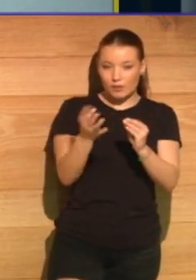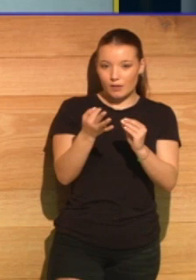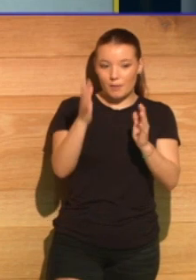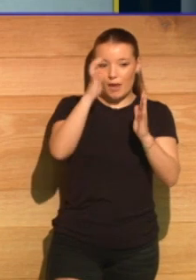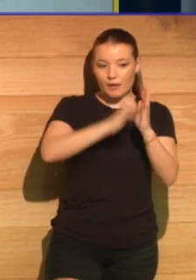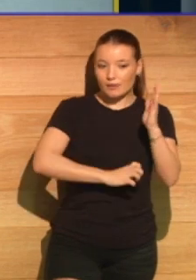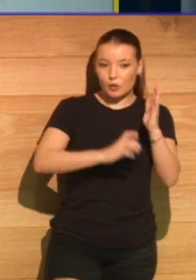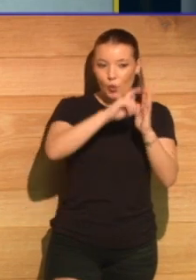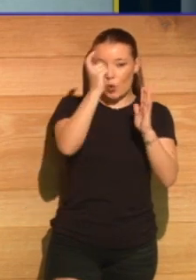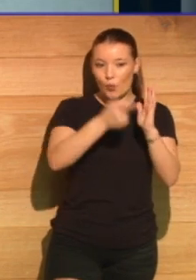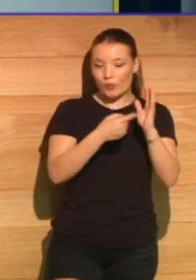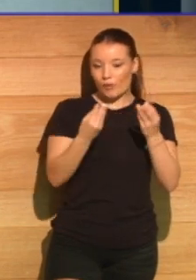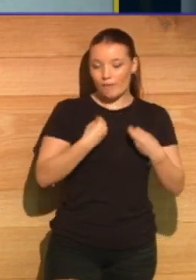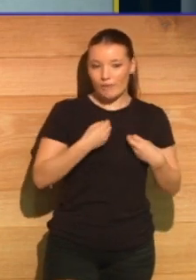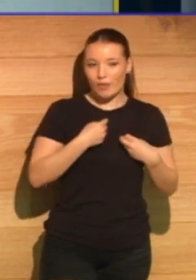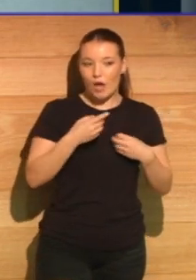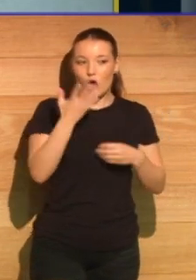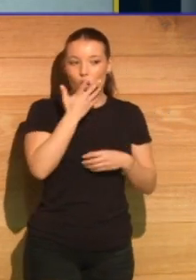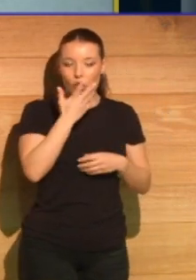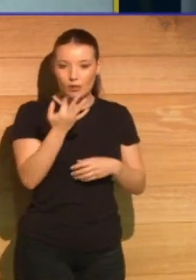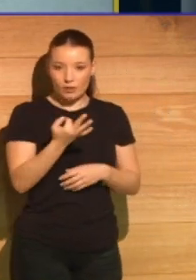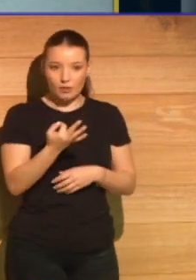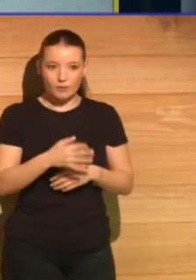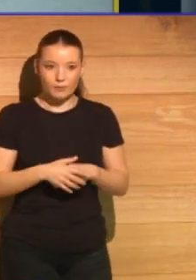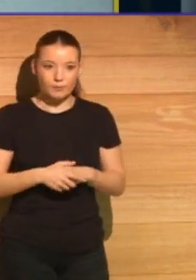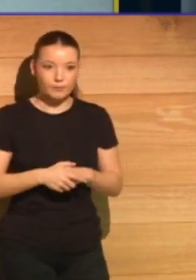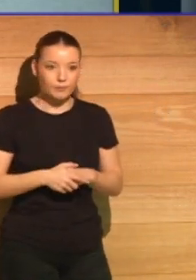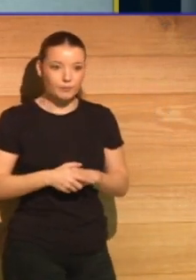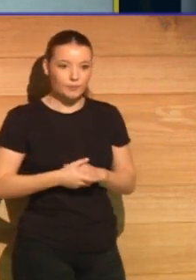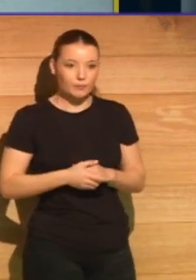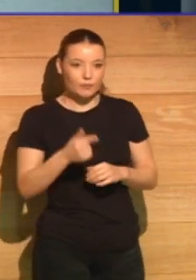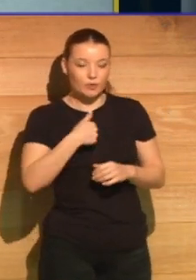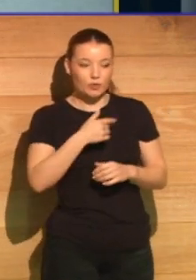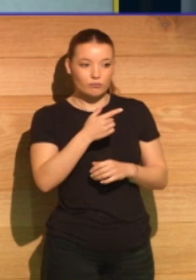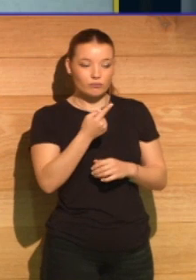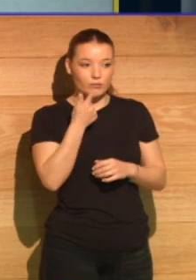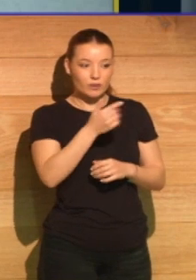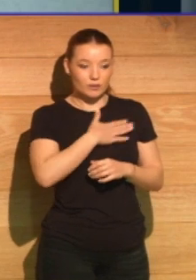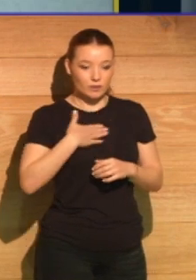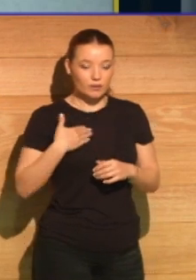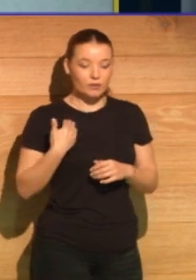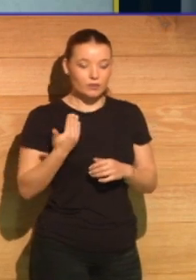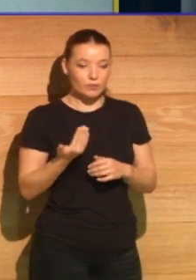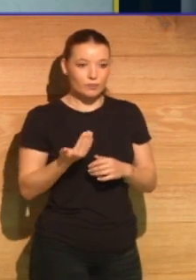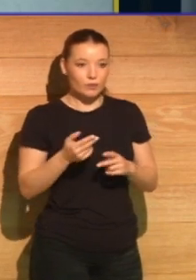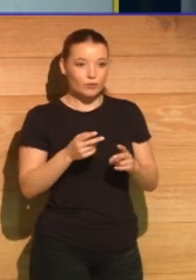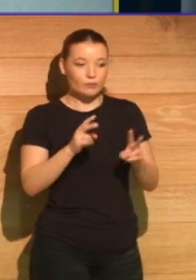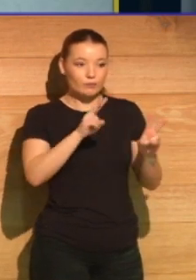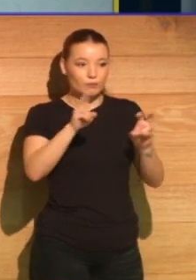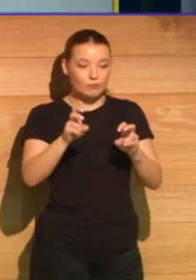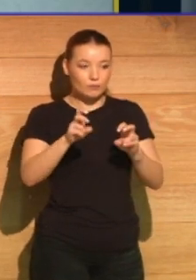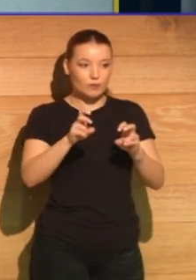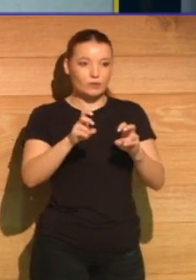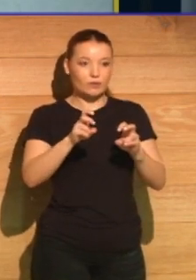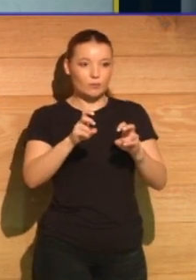de la vida y el logro de esta persona. Entonces yo querría decir que lo que también se ha descrito es que